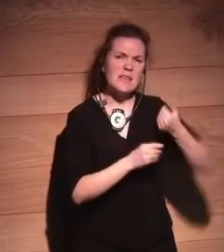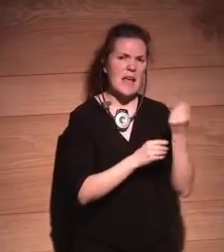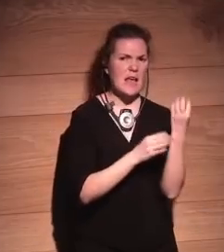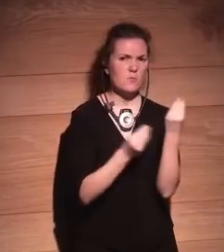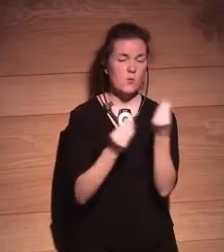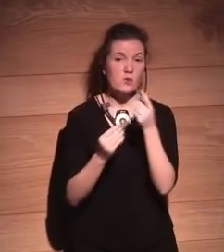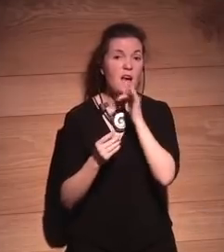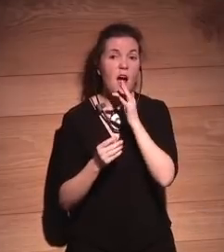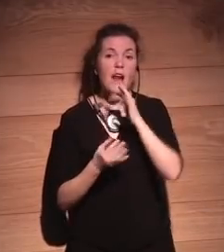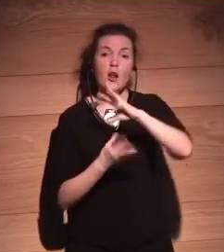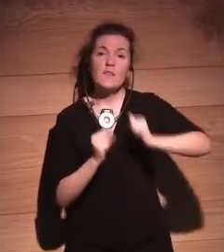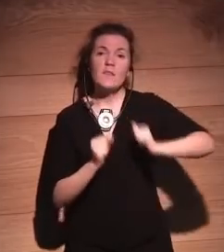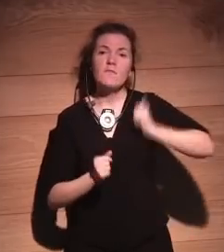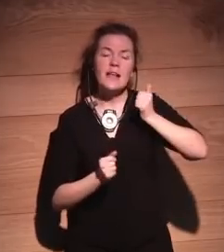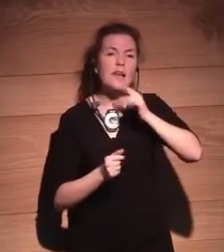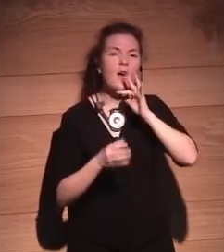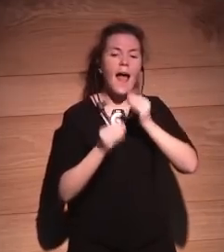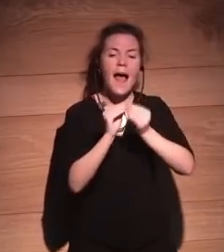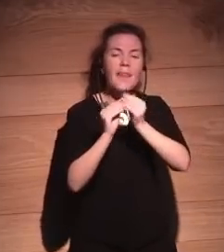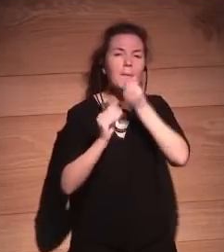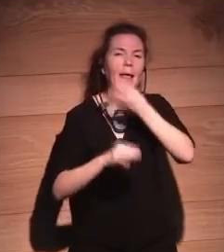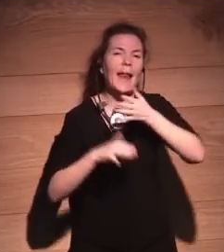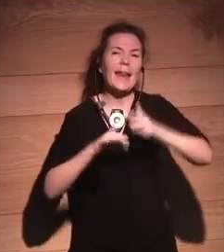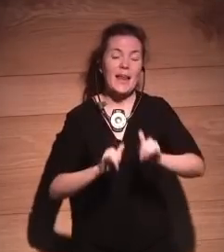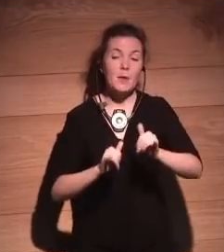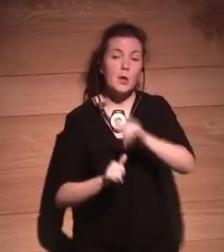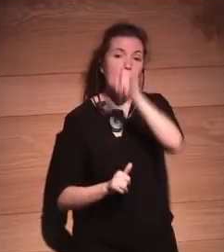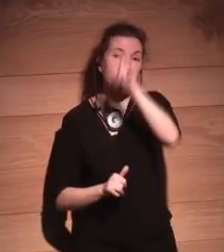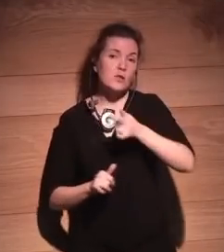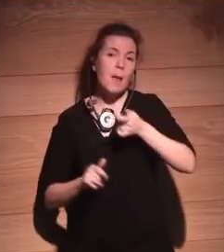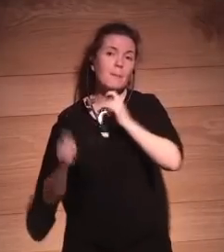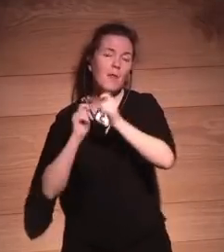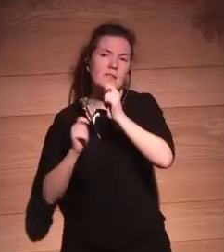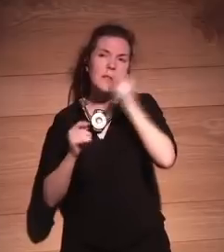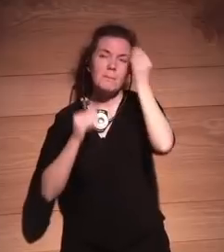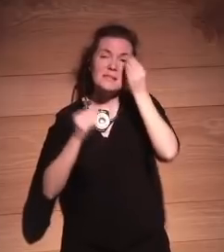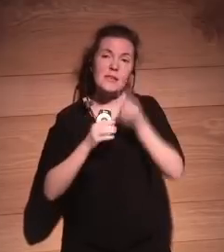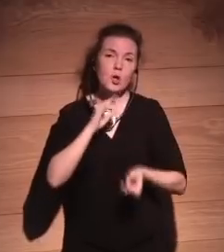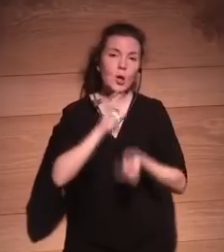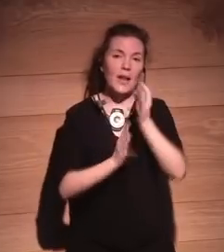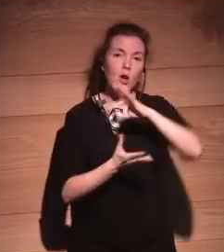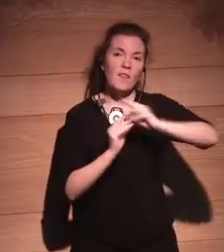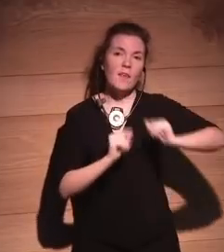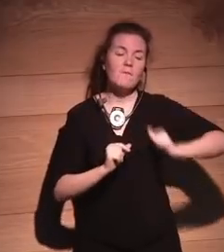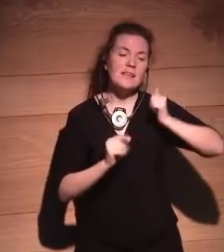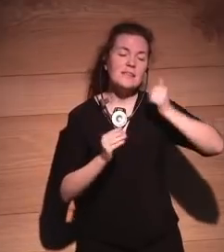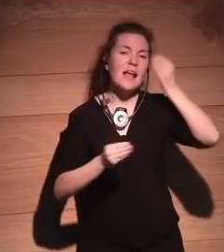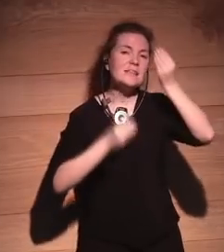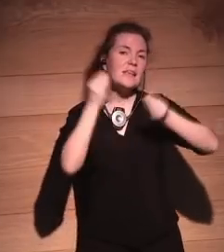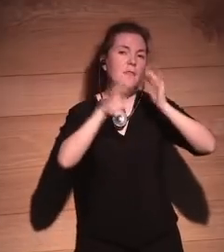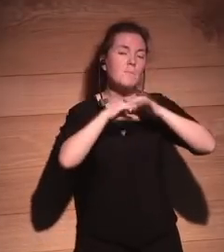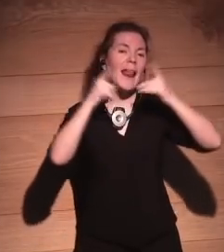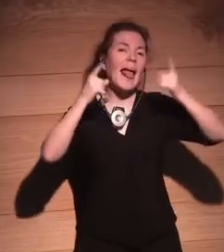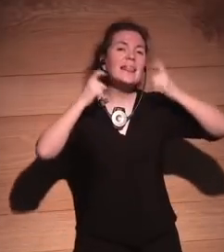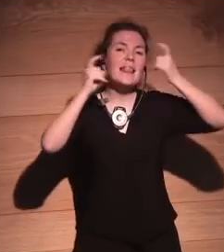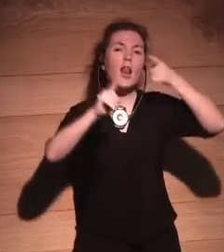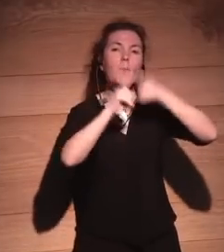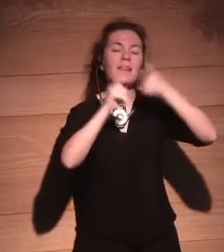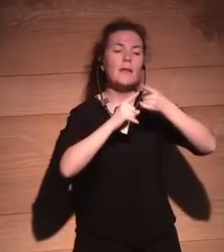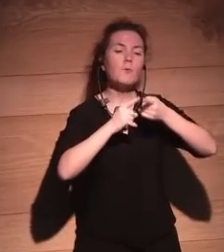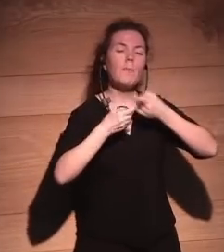fake news hoy día las saben hacer bien. Porque un periodista cree que hacer una fake news se hace intentando ser veraz